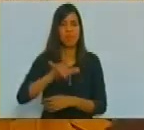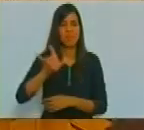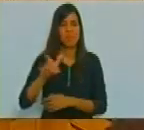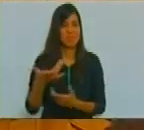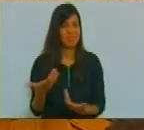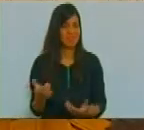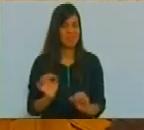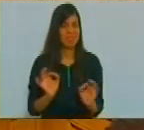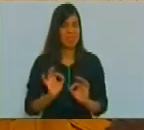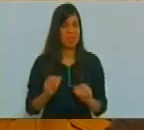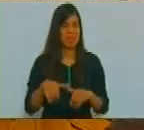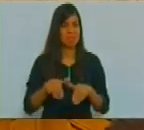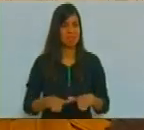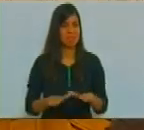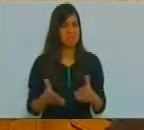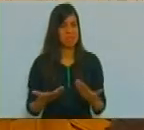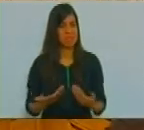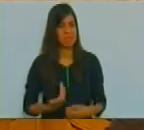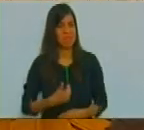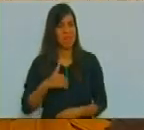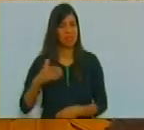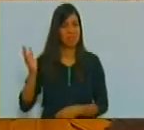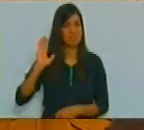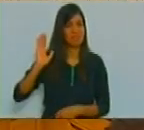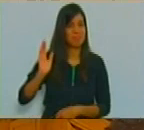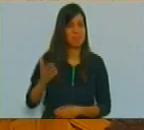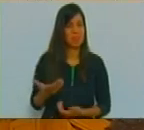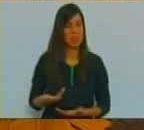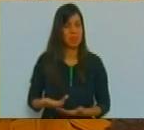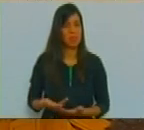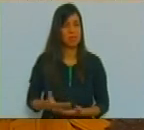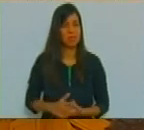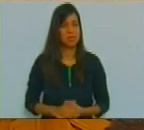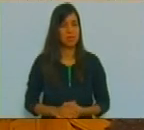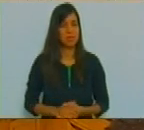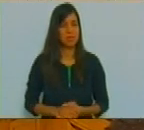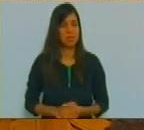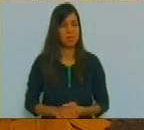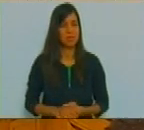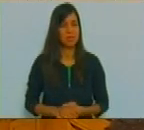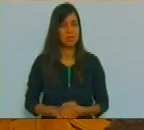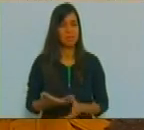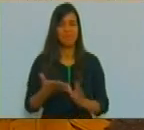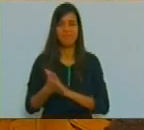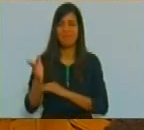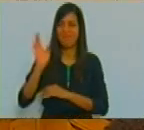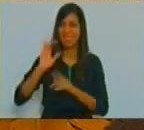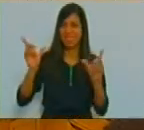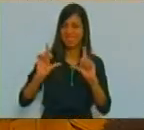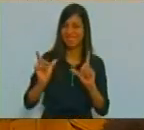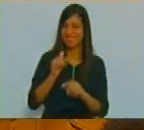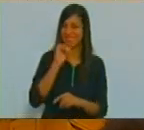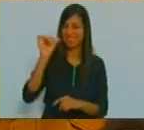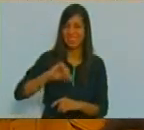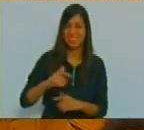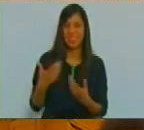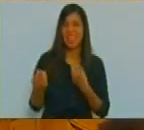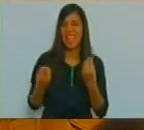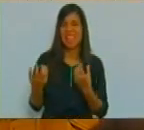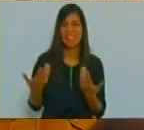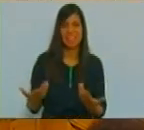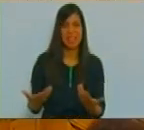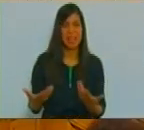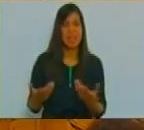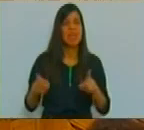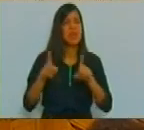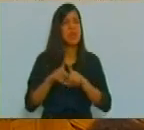de estas acciones a la inmediata caridad es lo que le queda a lo que apple ese tigre de